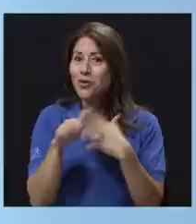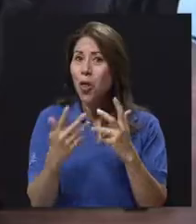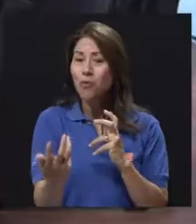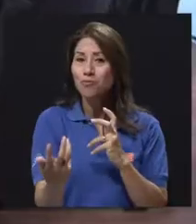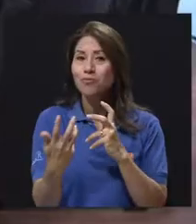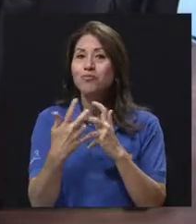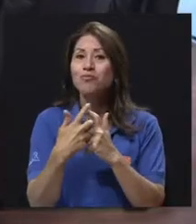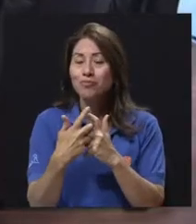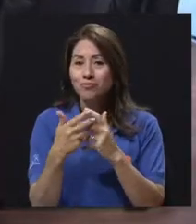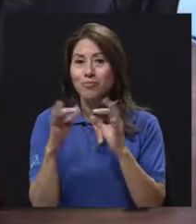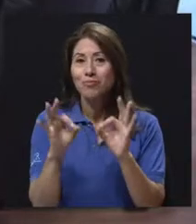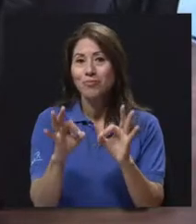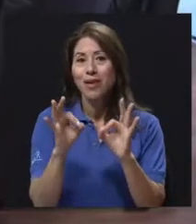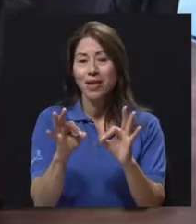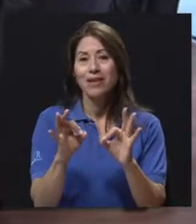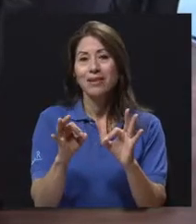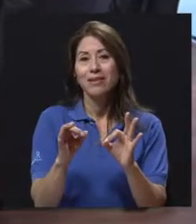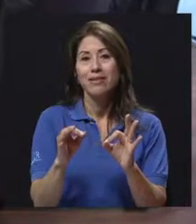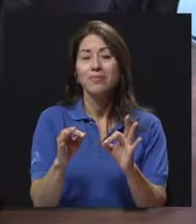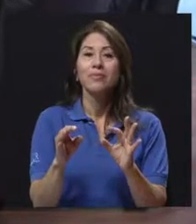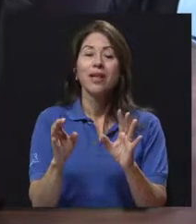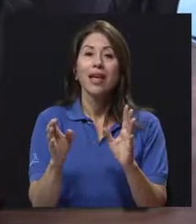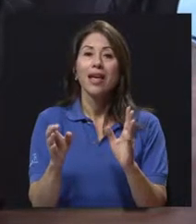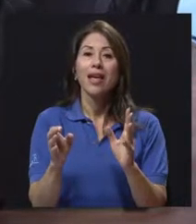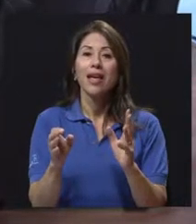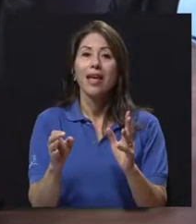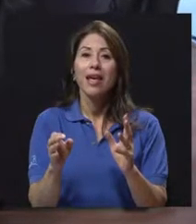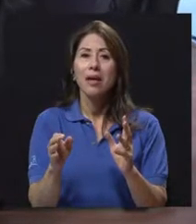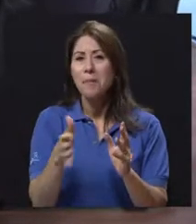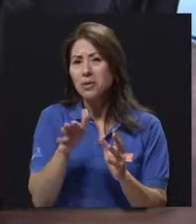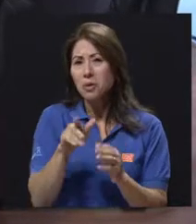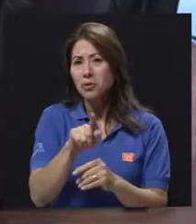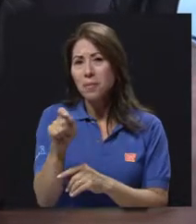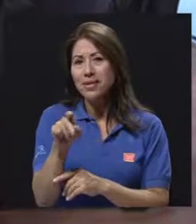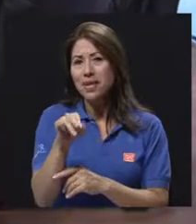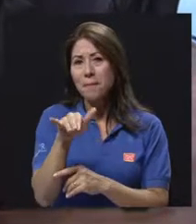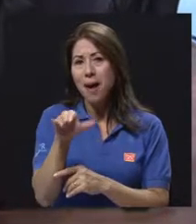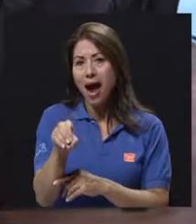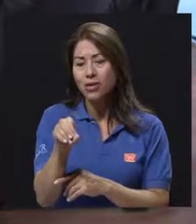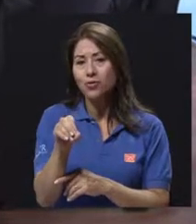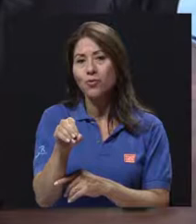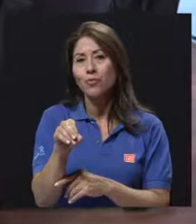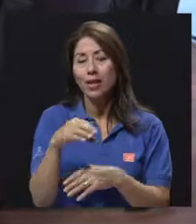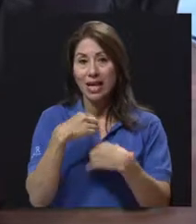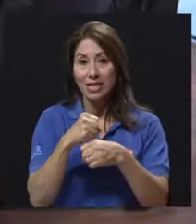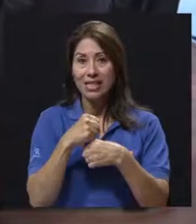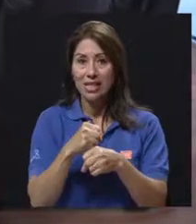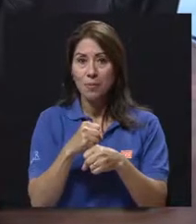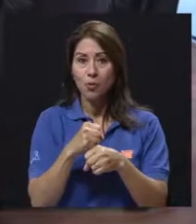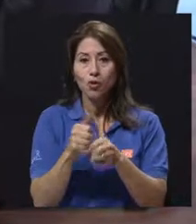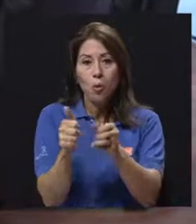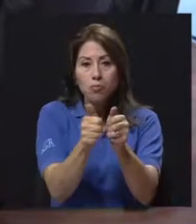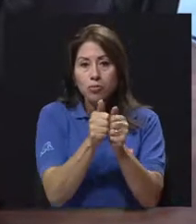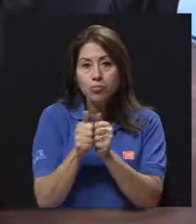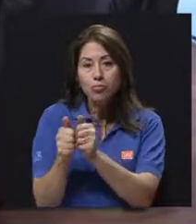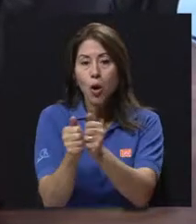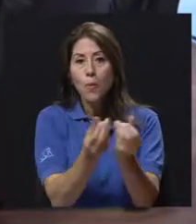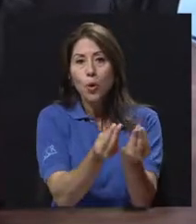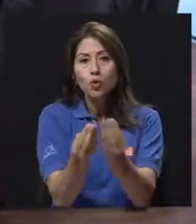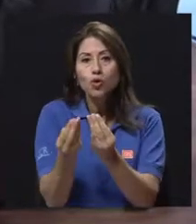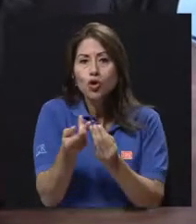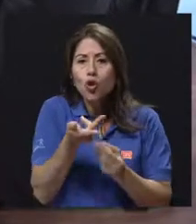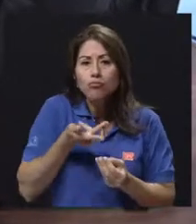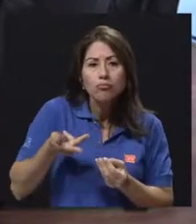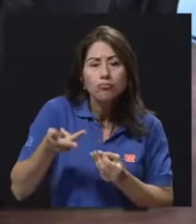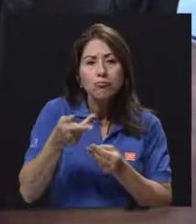ahí por mayo que dice José. Y hicimos como la coproducción, ¿verdad? Nos juntamos, empezamos a